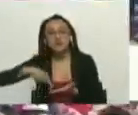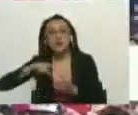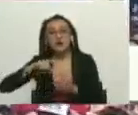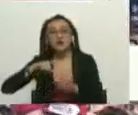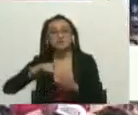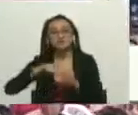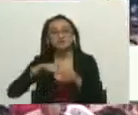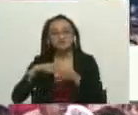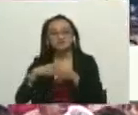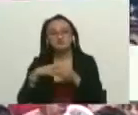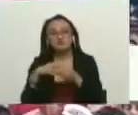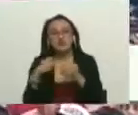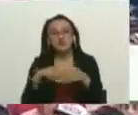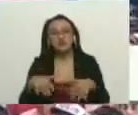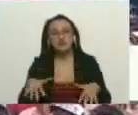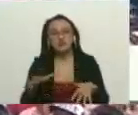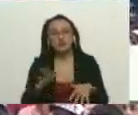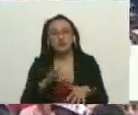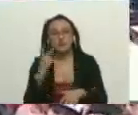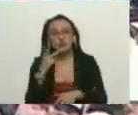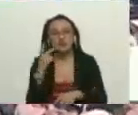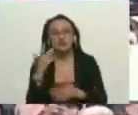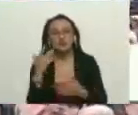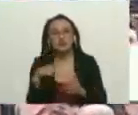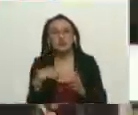estructura política estatal del Estado de Yaracuy,